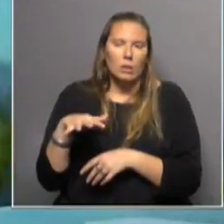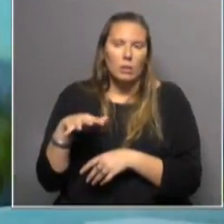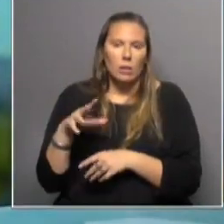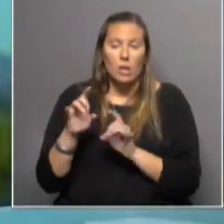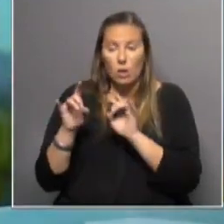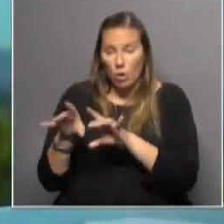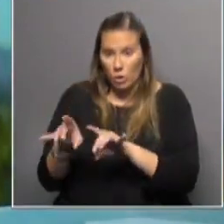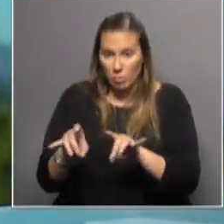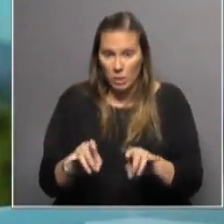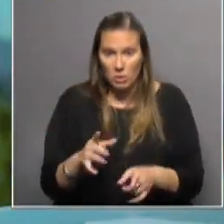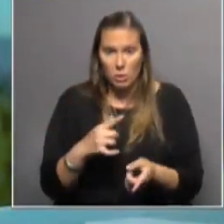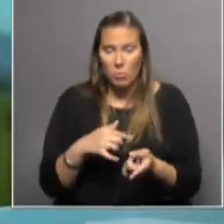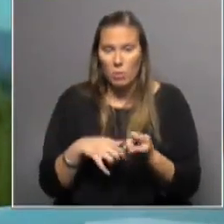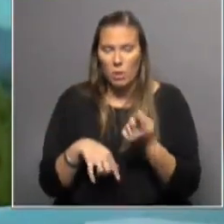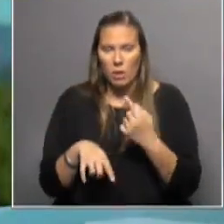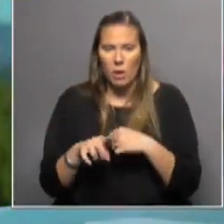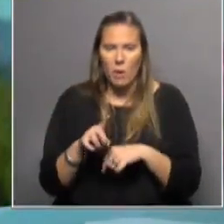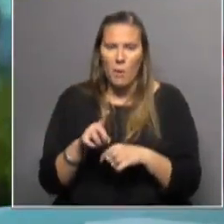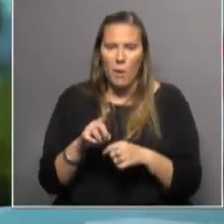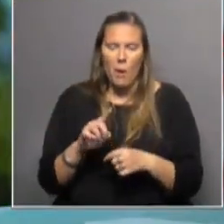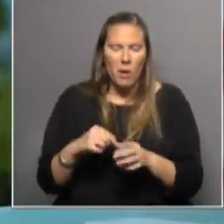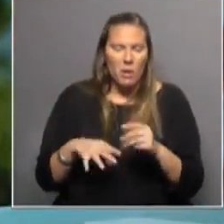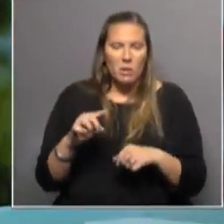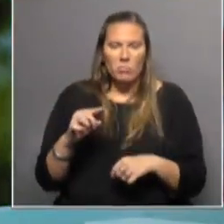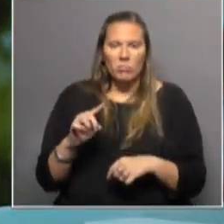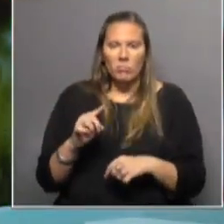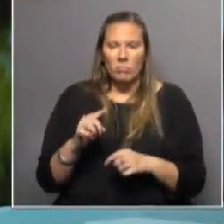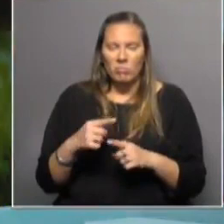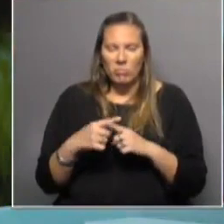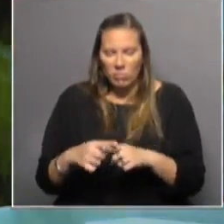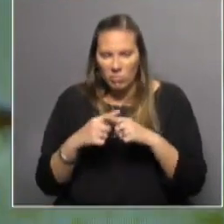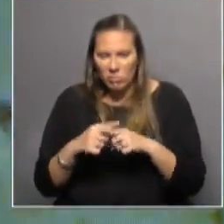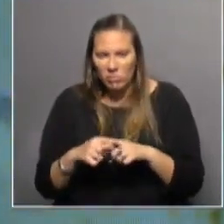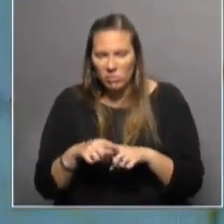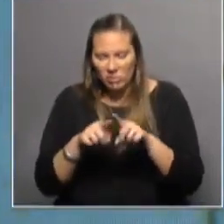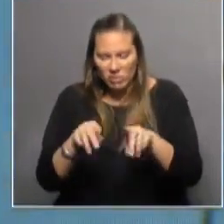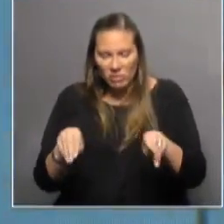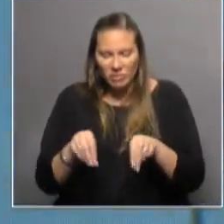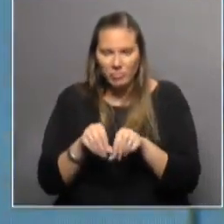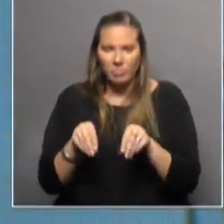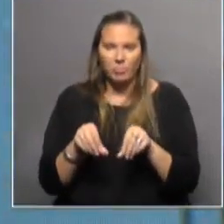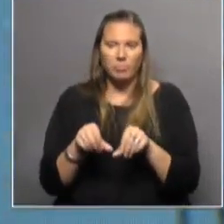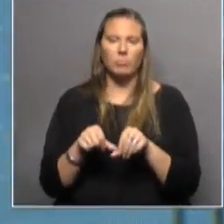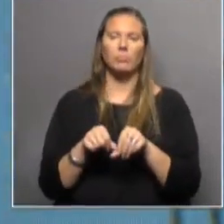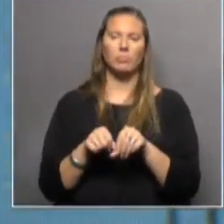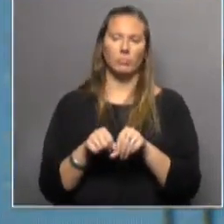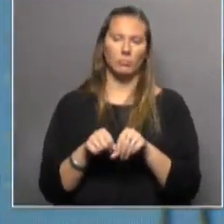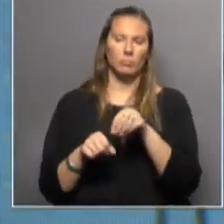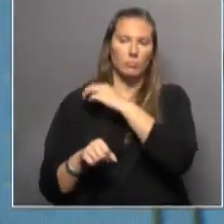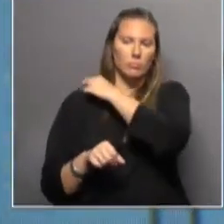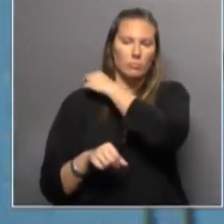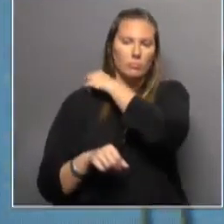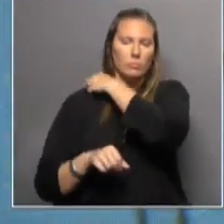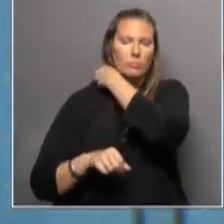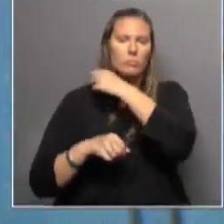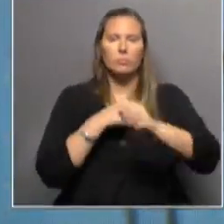contaminación pero la fuerte es la disputa por el territorio ¿y para